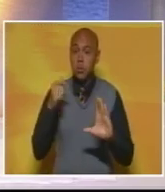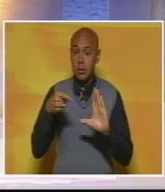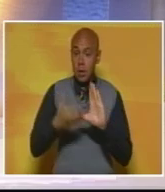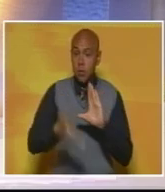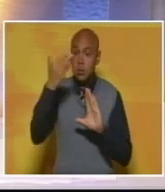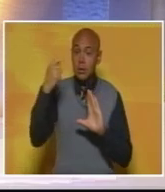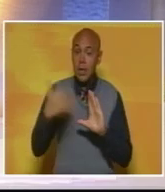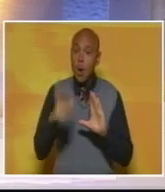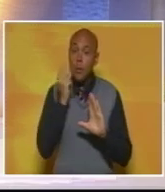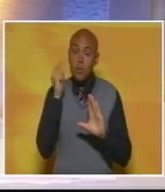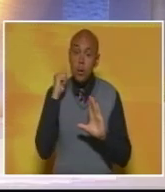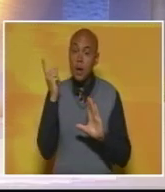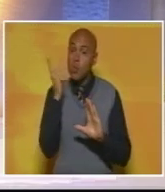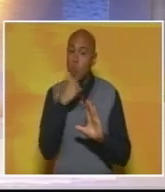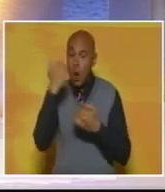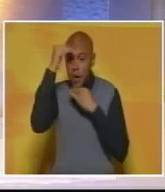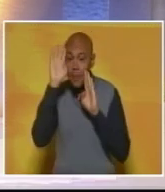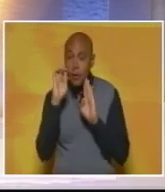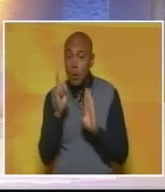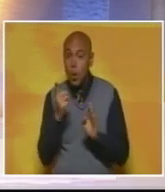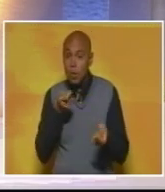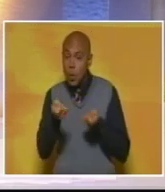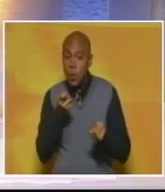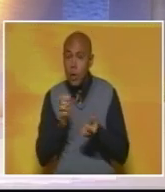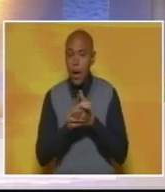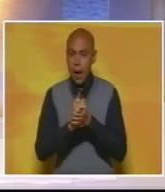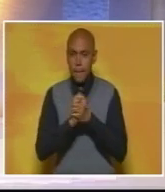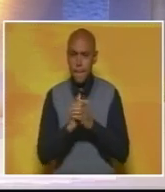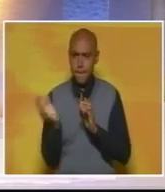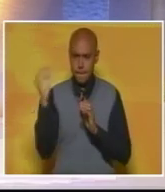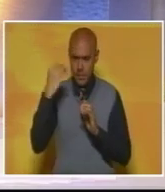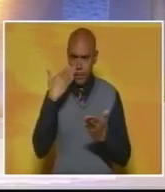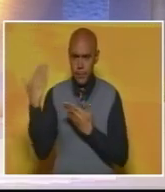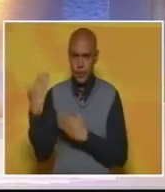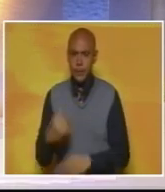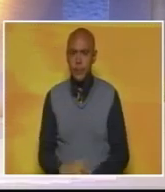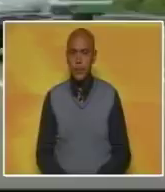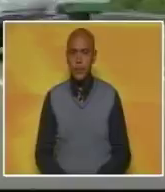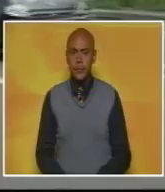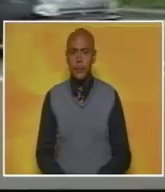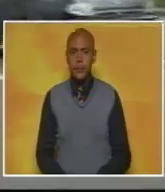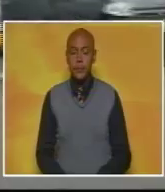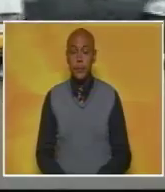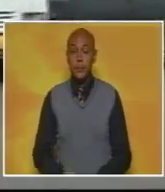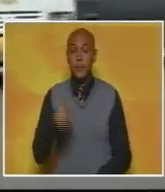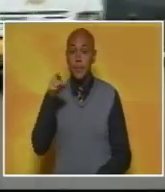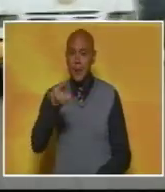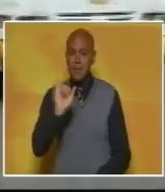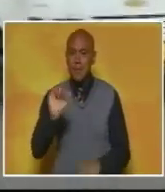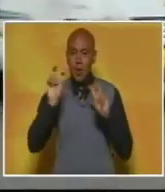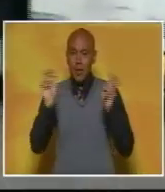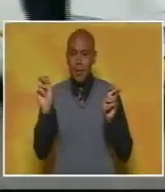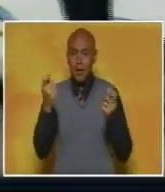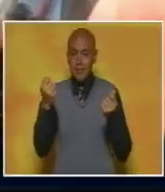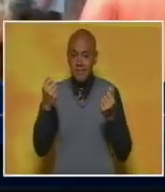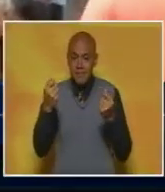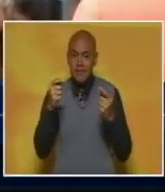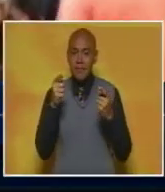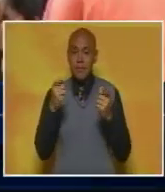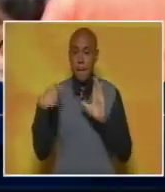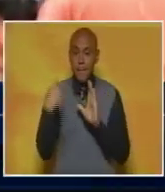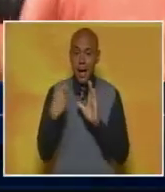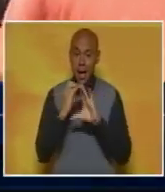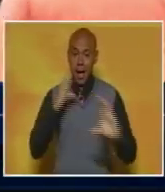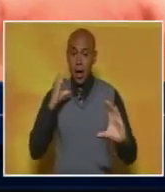autoridades competentes no ejercen control sobre esta situación. Génesis Colmenares nos tiene la información. El tema del pasaje urbano se ha convertido en